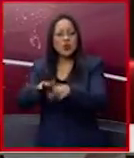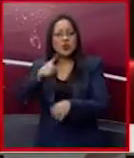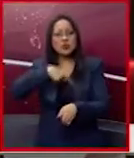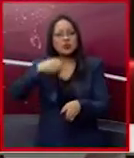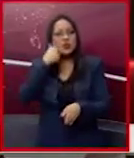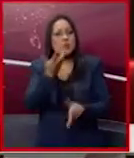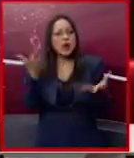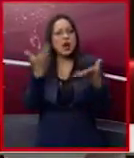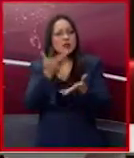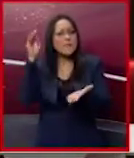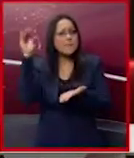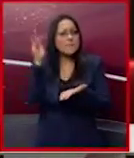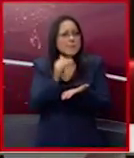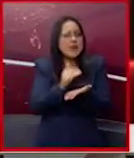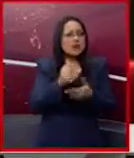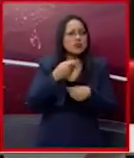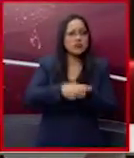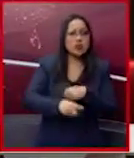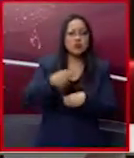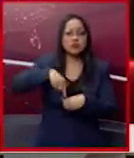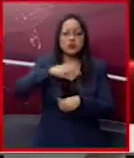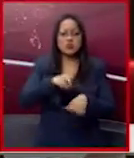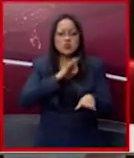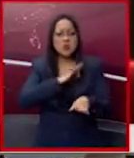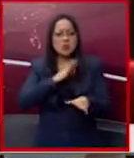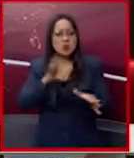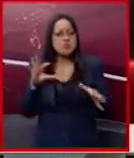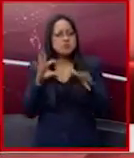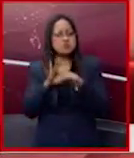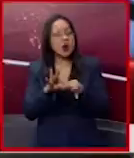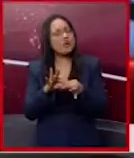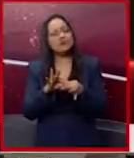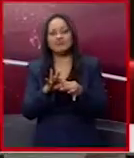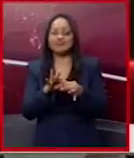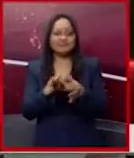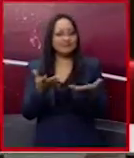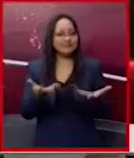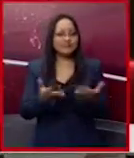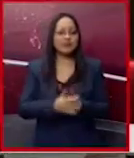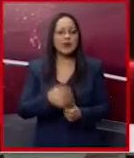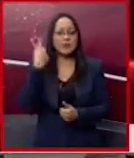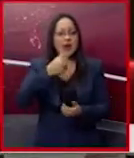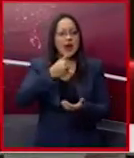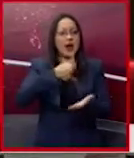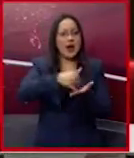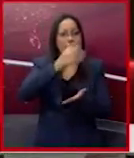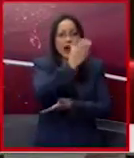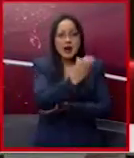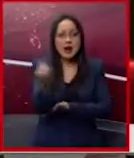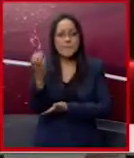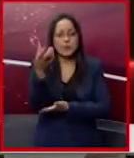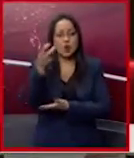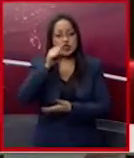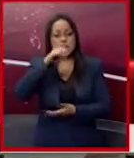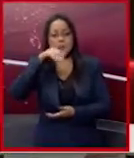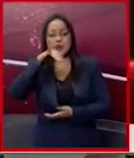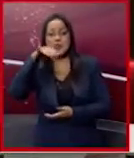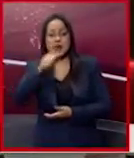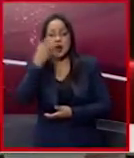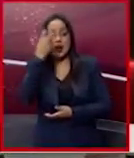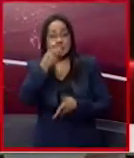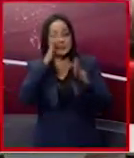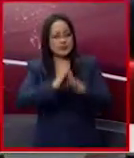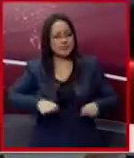poder mitigar o para poder contrarrestar esa situación. Para la agricultura, la semilla representa un